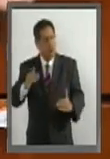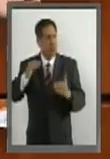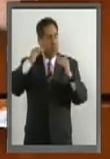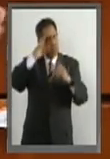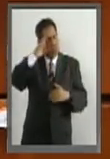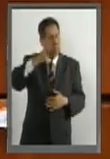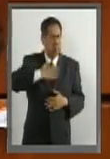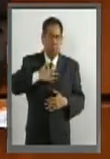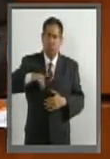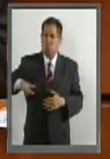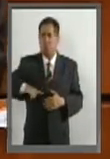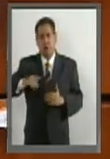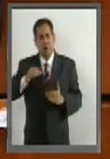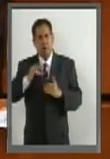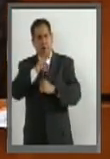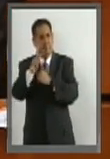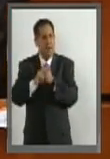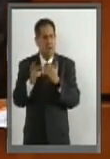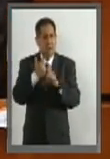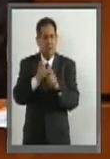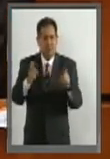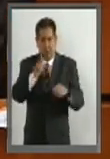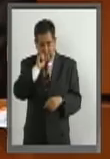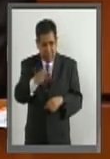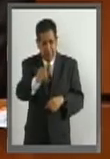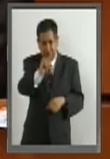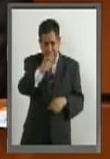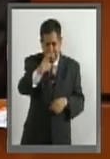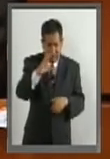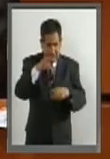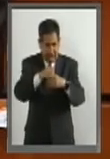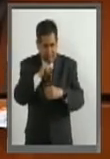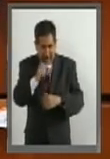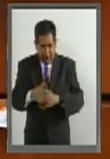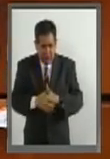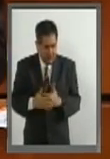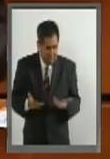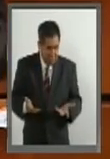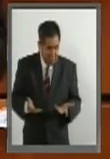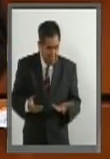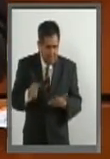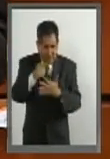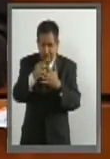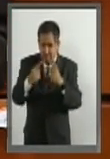nacional? ¿No forma parte del mismo tratado? ¿No forma parte de toda esta